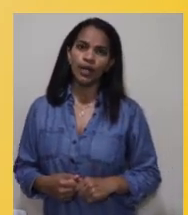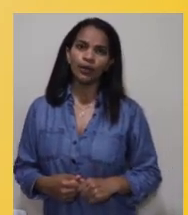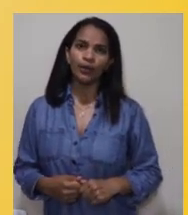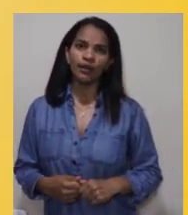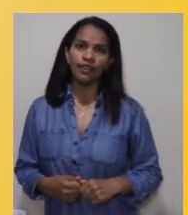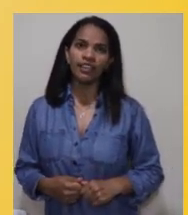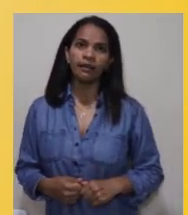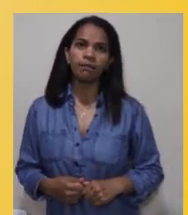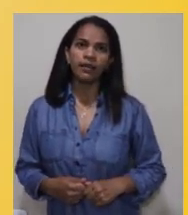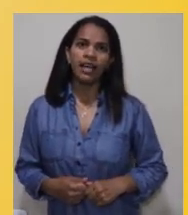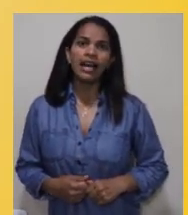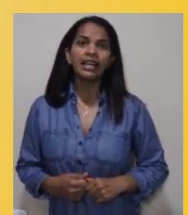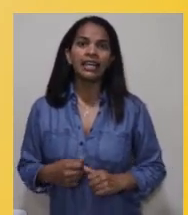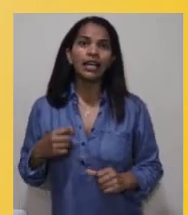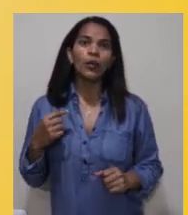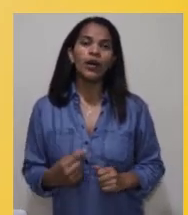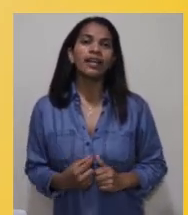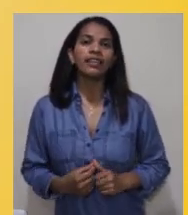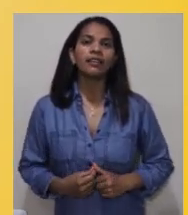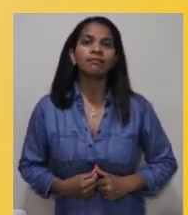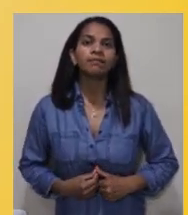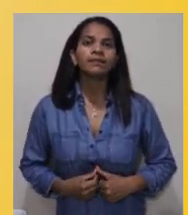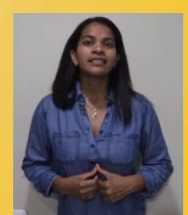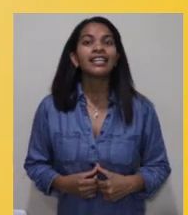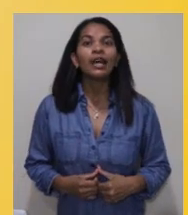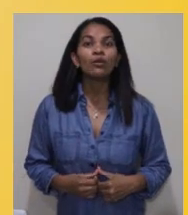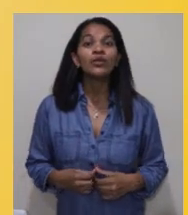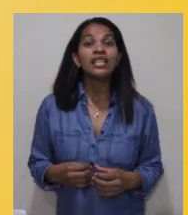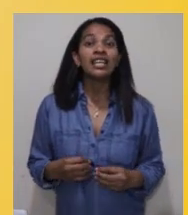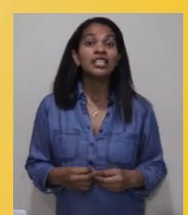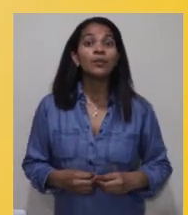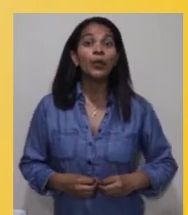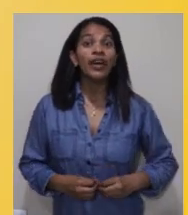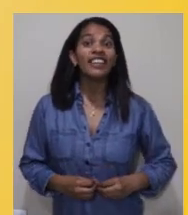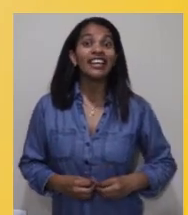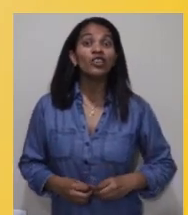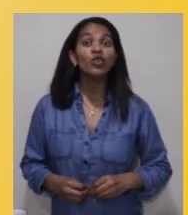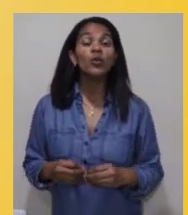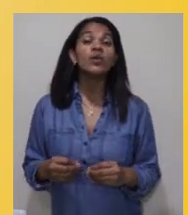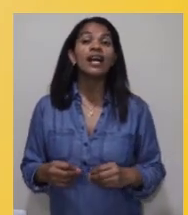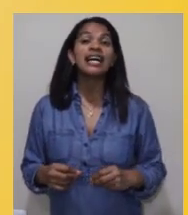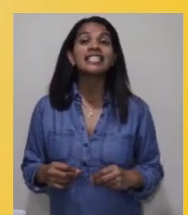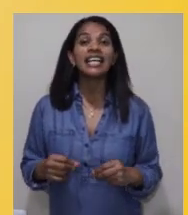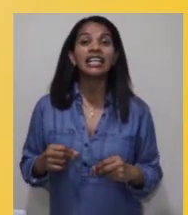de proyecto de vida. Recuerden que ustedes